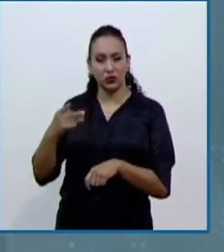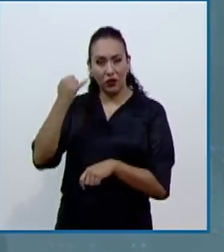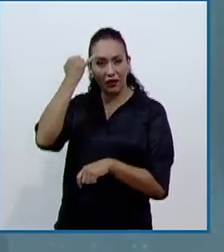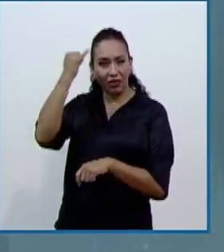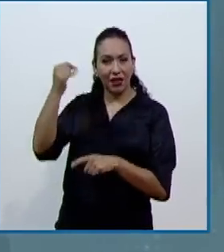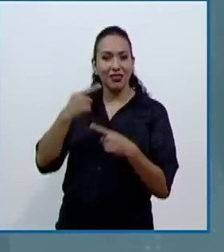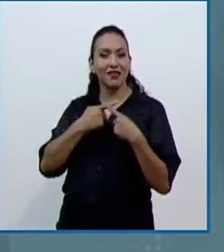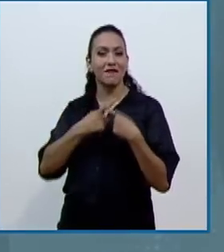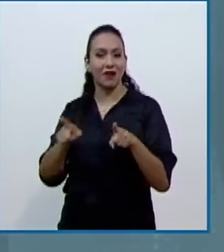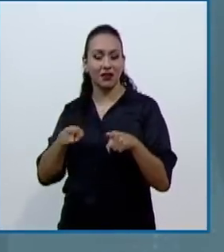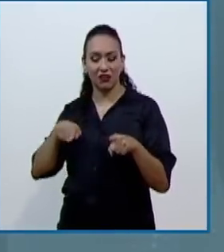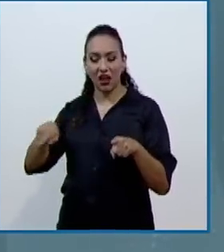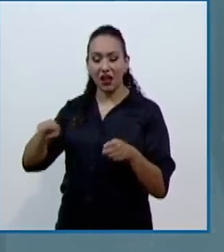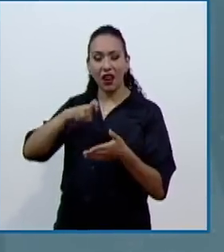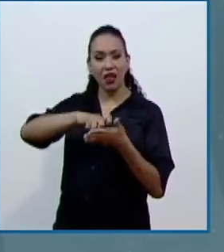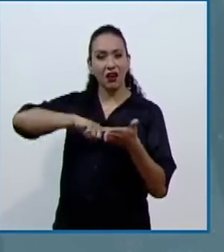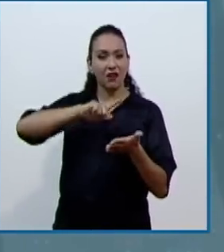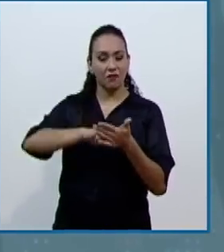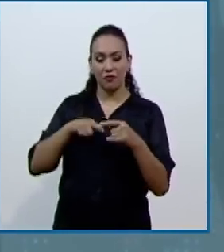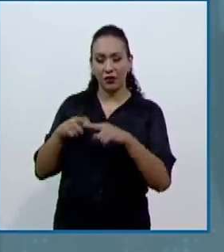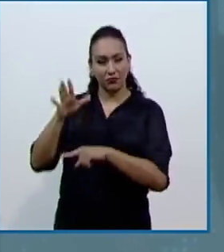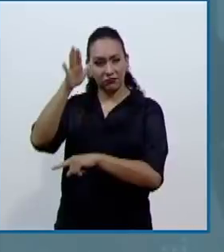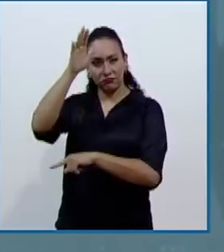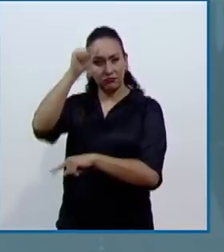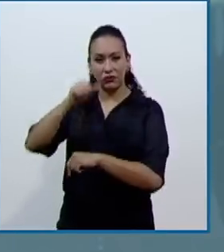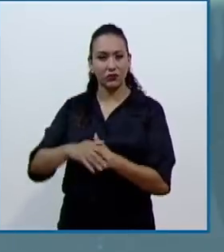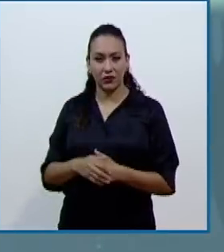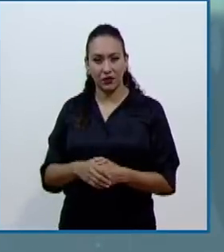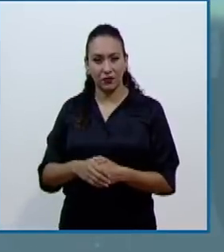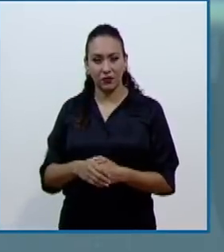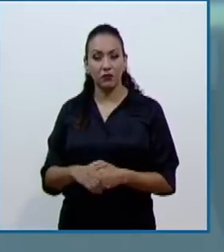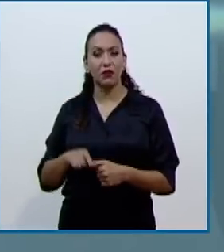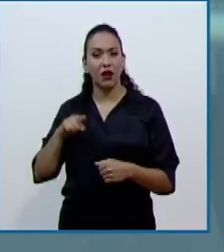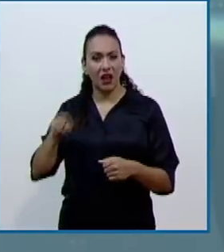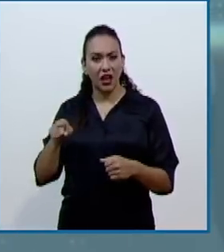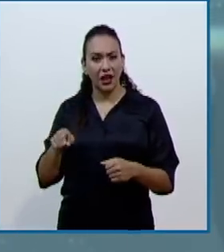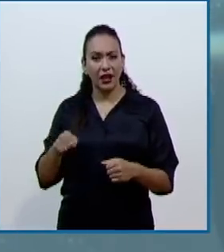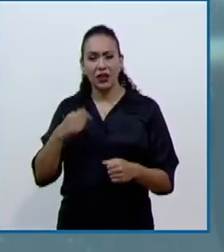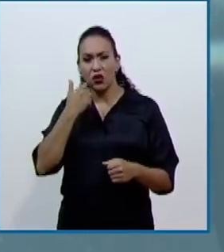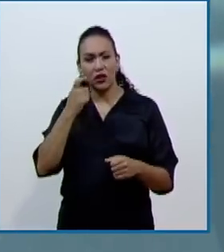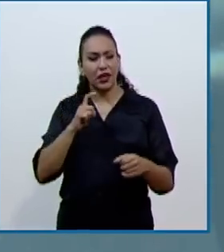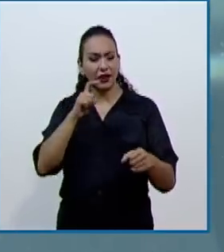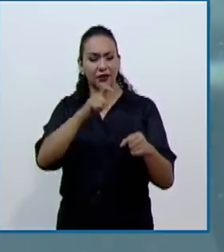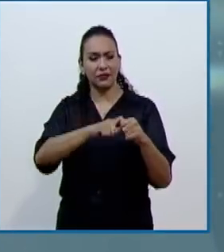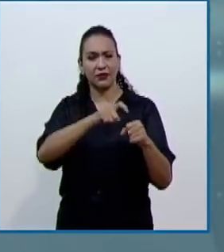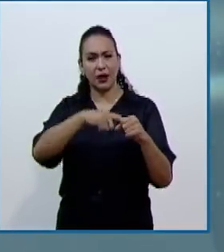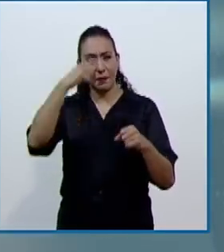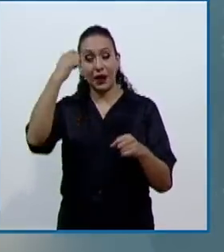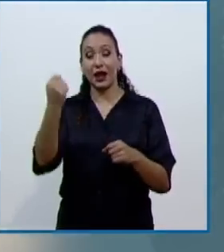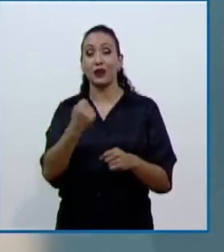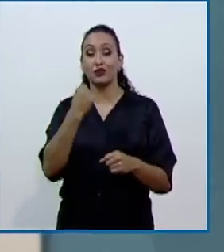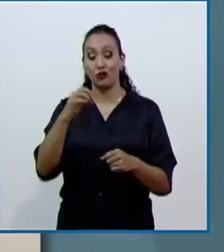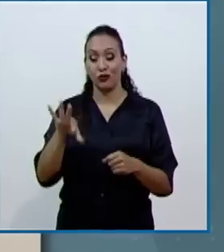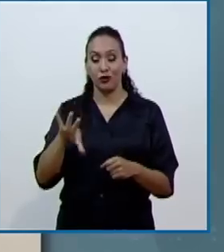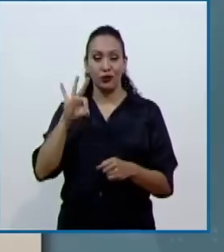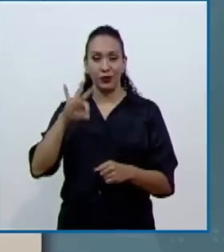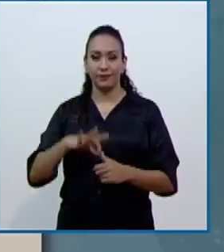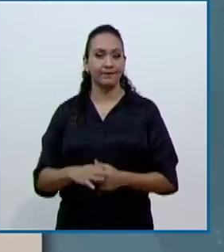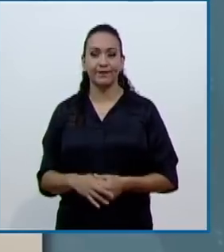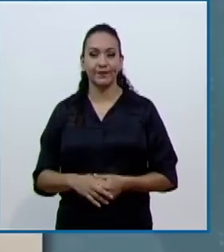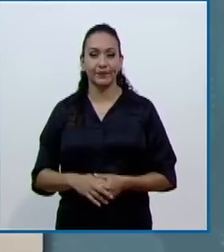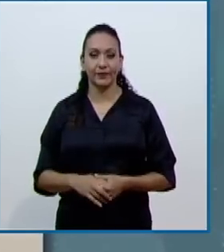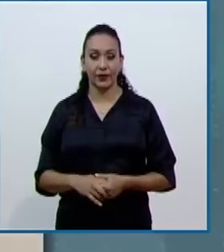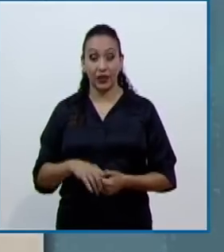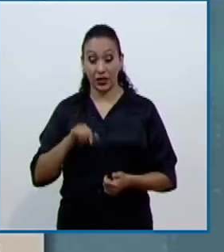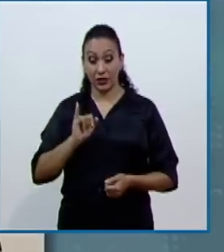estar en contra de la reforma judicial, declina a participar en el proceso de selección de personas juzgadoras. Cabe destacar que este